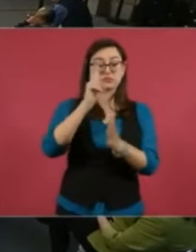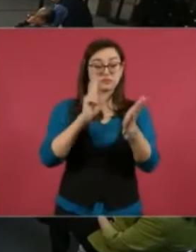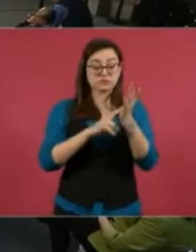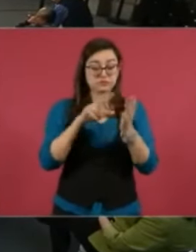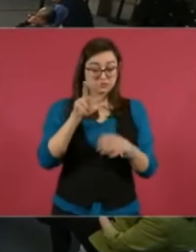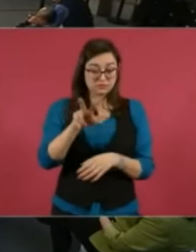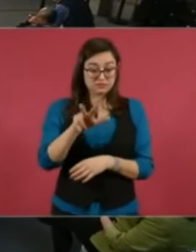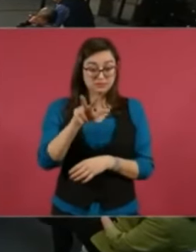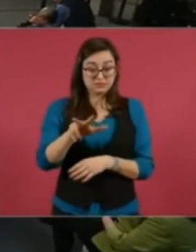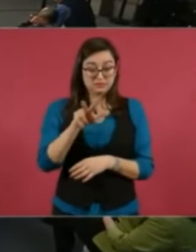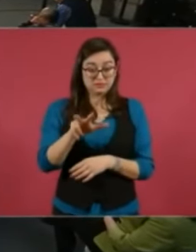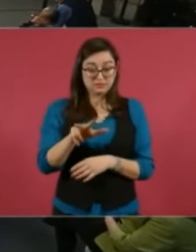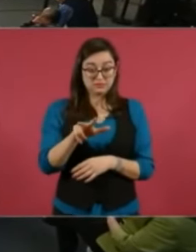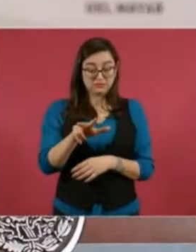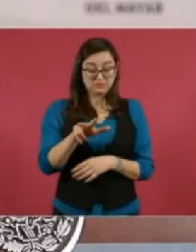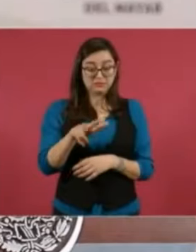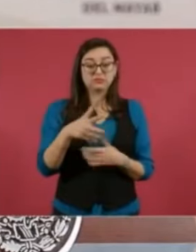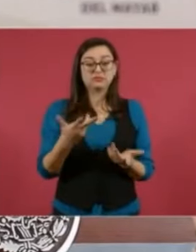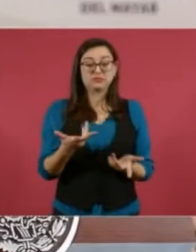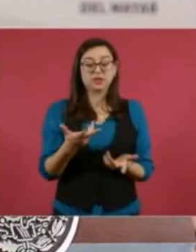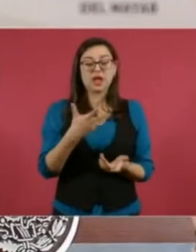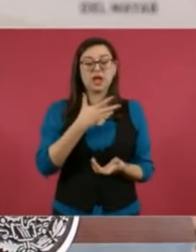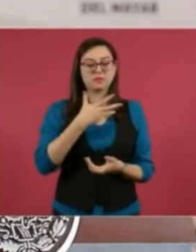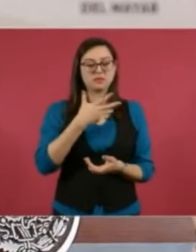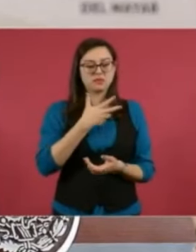18 estaba el